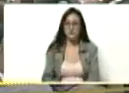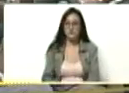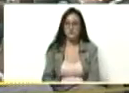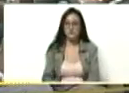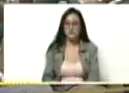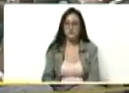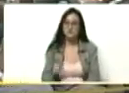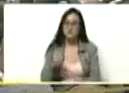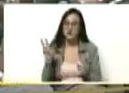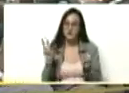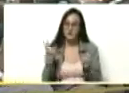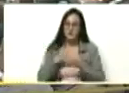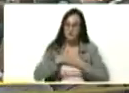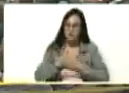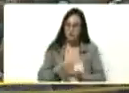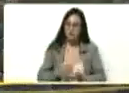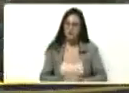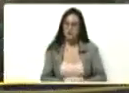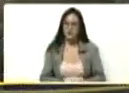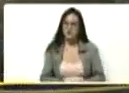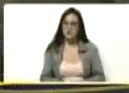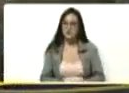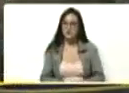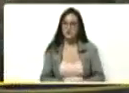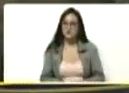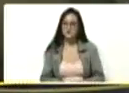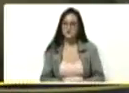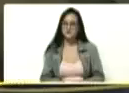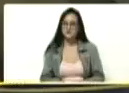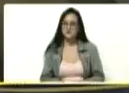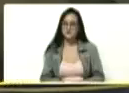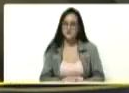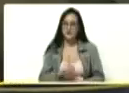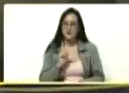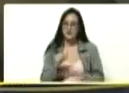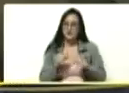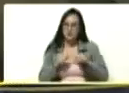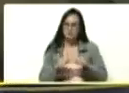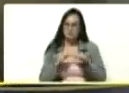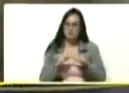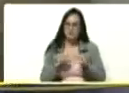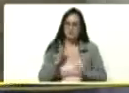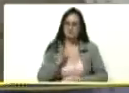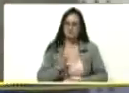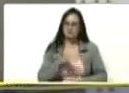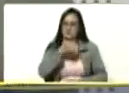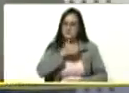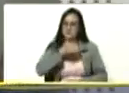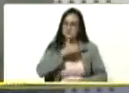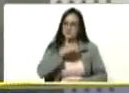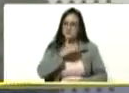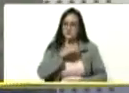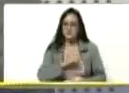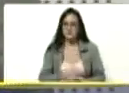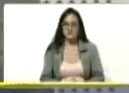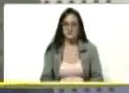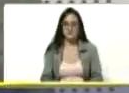de la solidaridad. We must continue to stand firm. Debemos mantenernos firmes. Against the